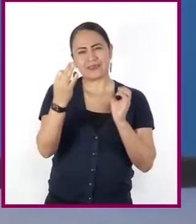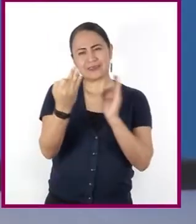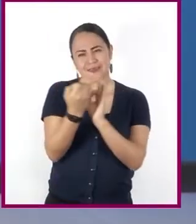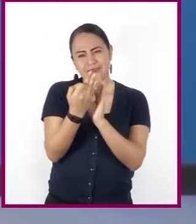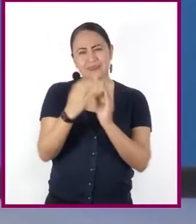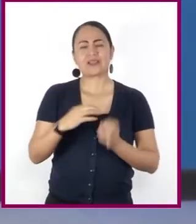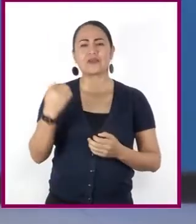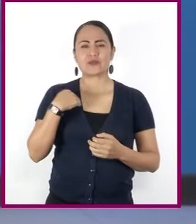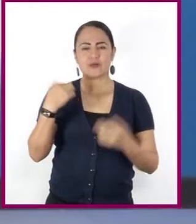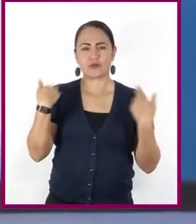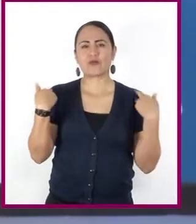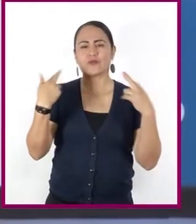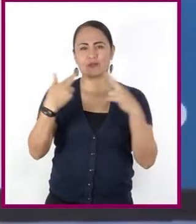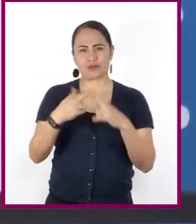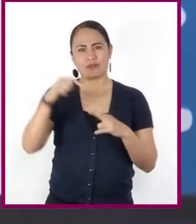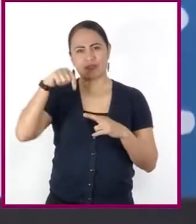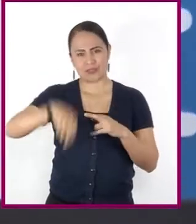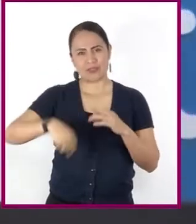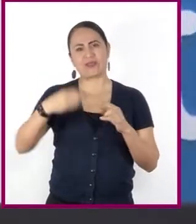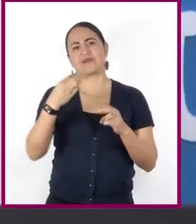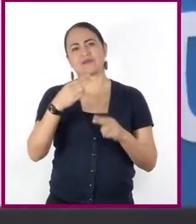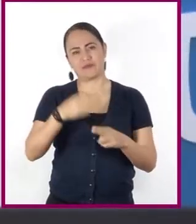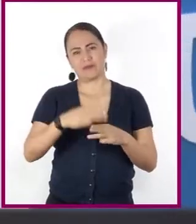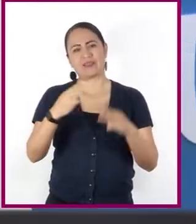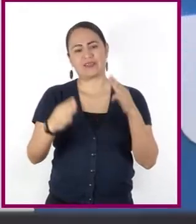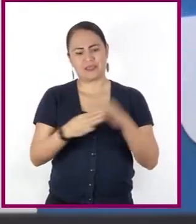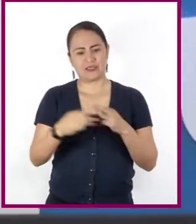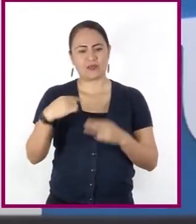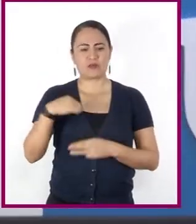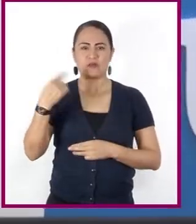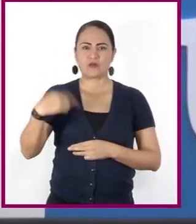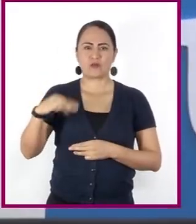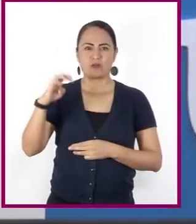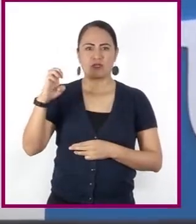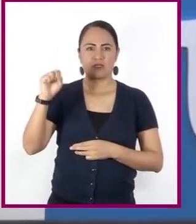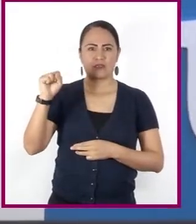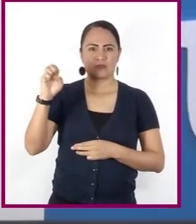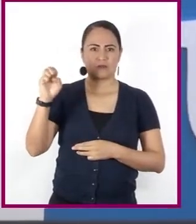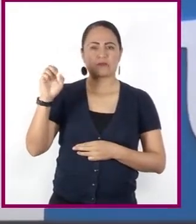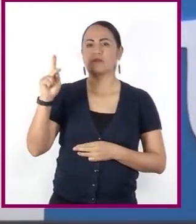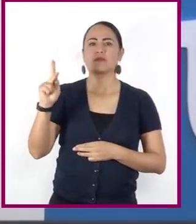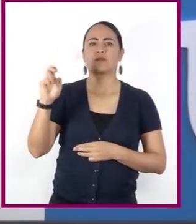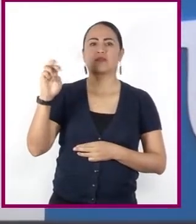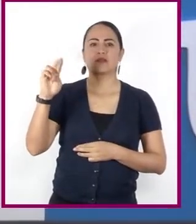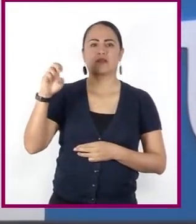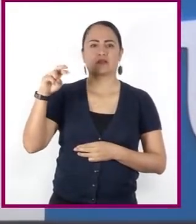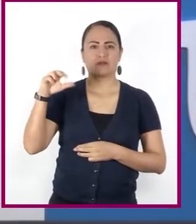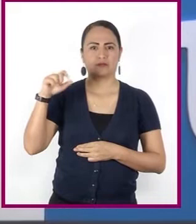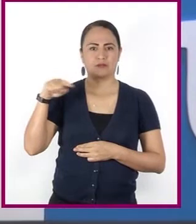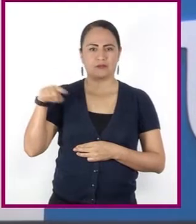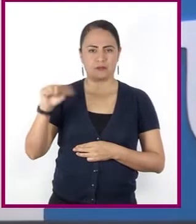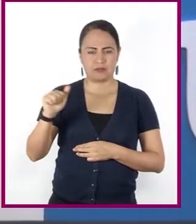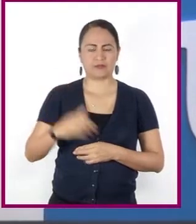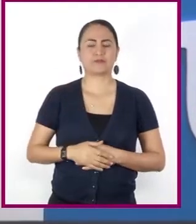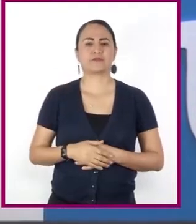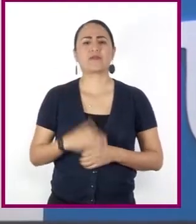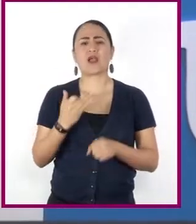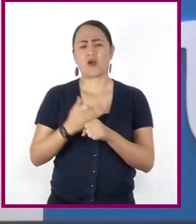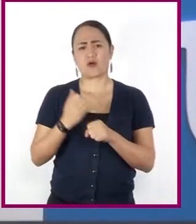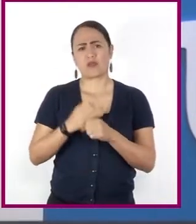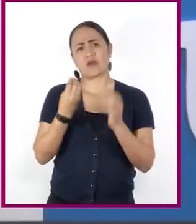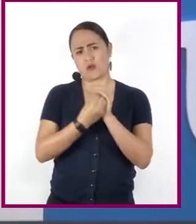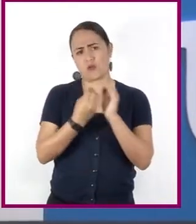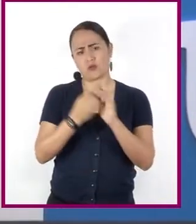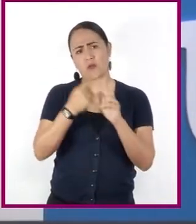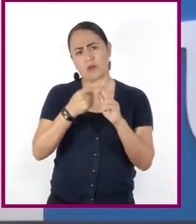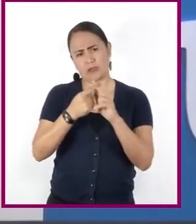Soy su profesora de esta sesión, Esperanza Nicolasa Trejo Ángeles. Me gustaría iniciar nuestra sesión de matemáticas con